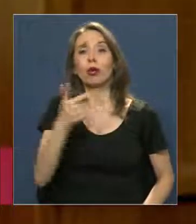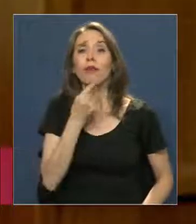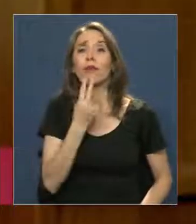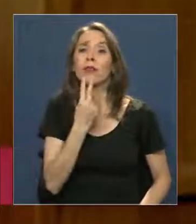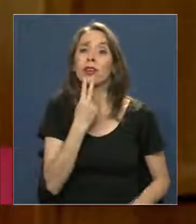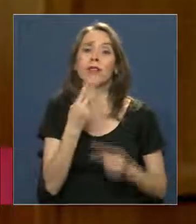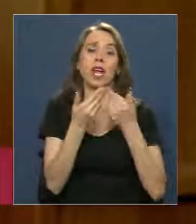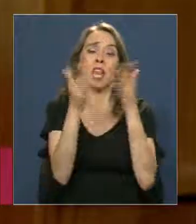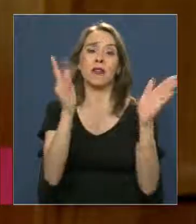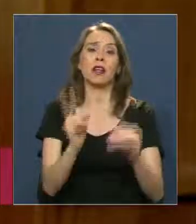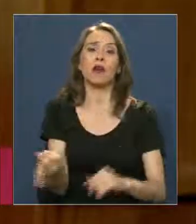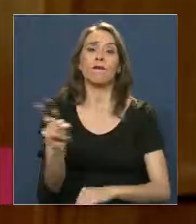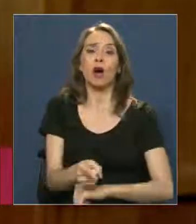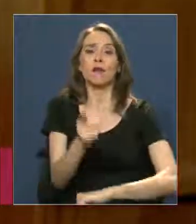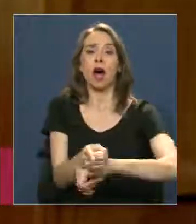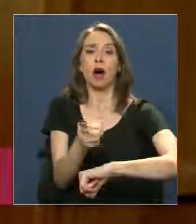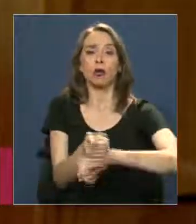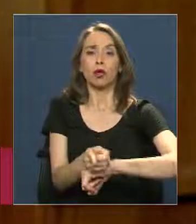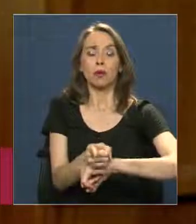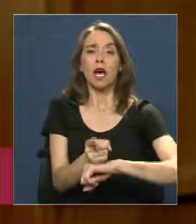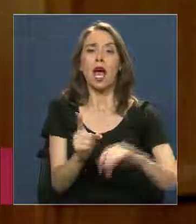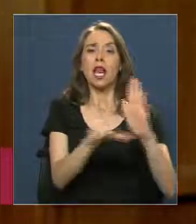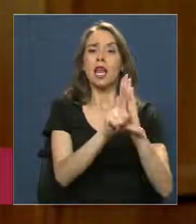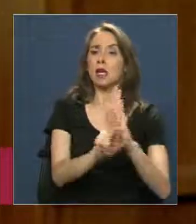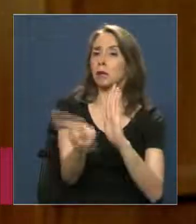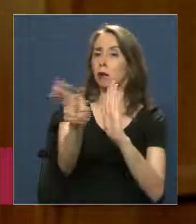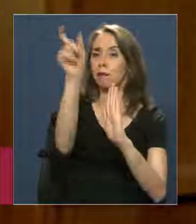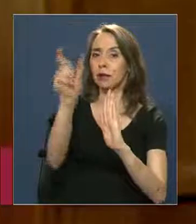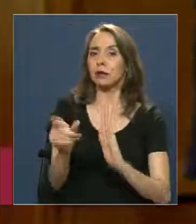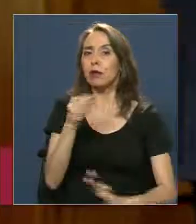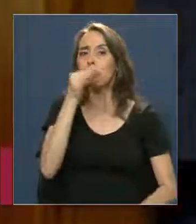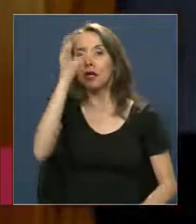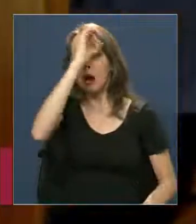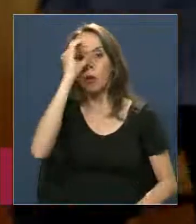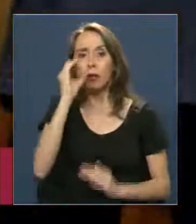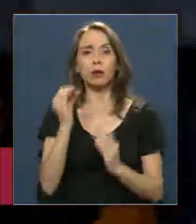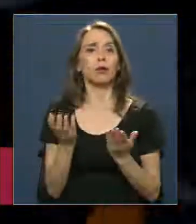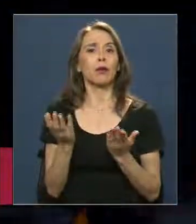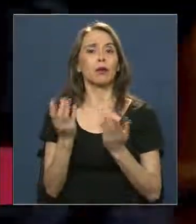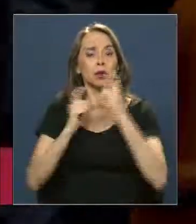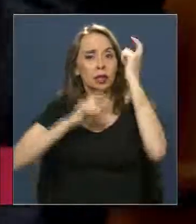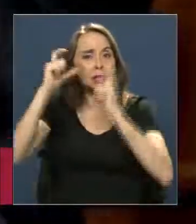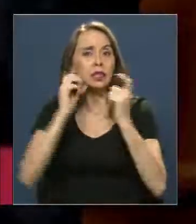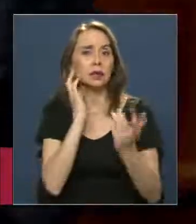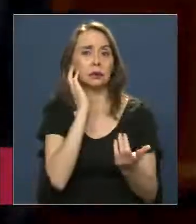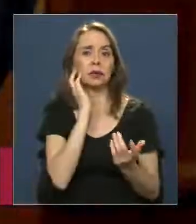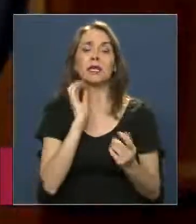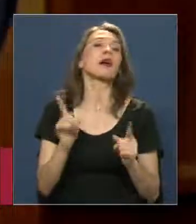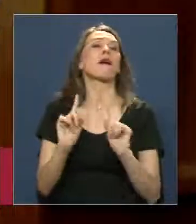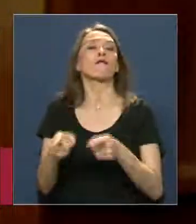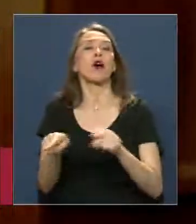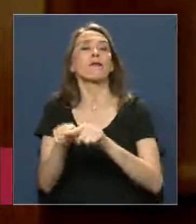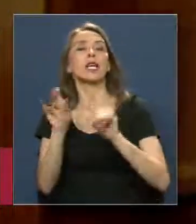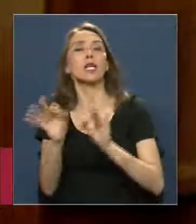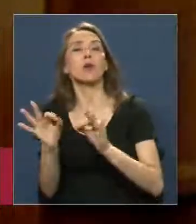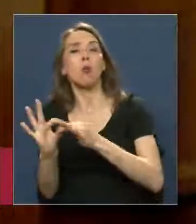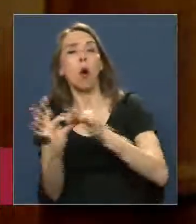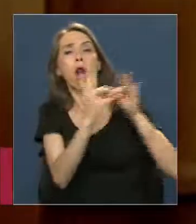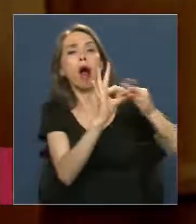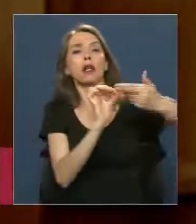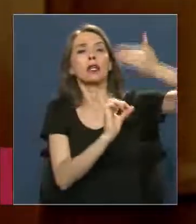volvamos al autoritarismo y a prohibir a la gente que se exprese. Finalmente volvemos a la misma lógica